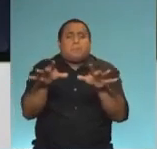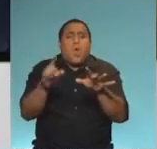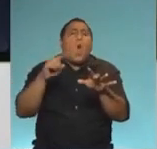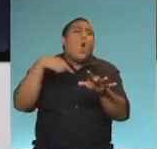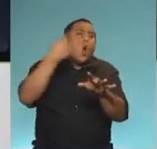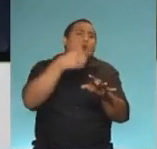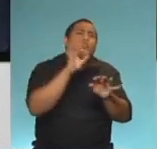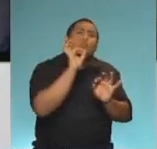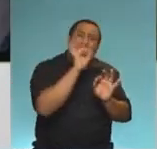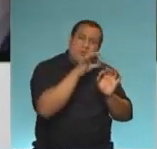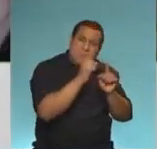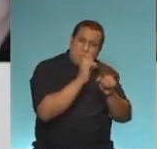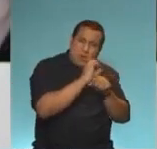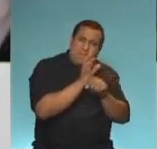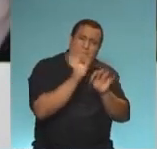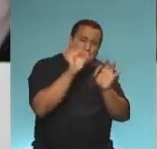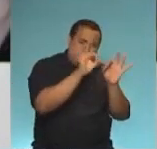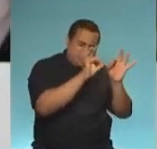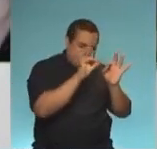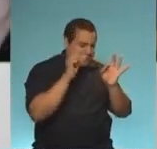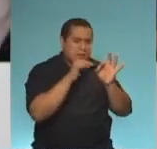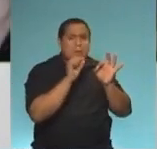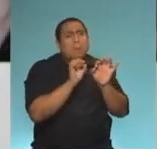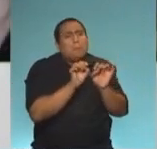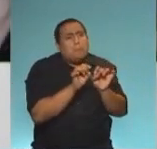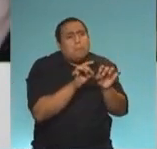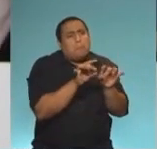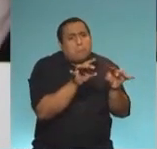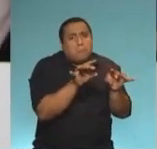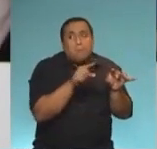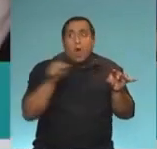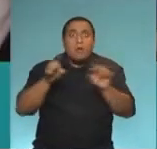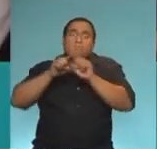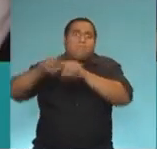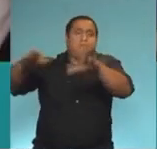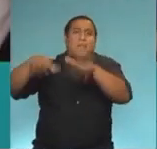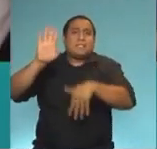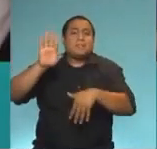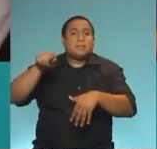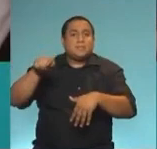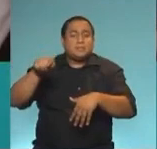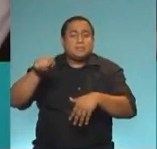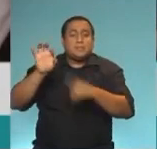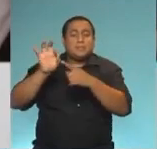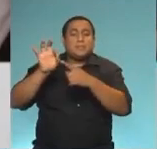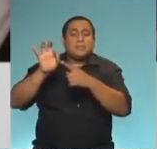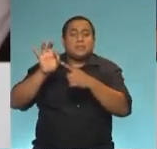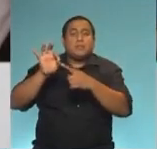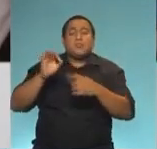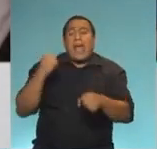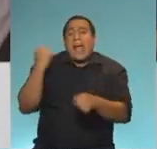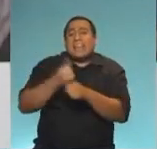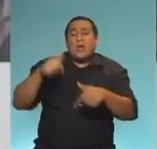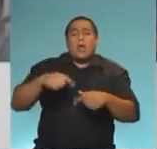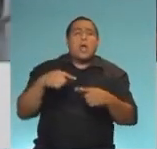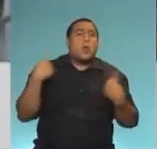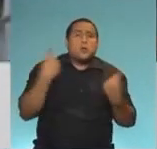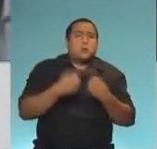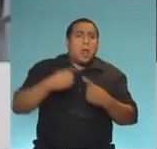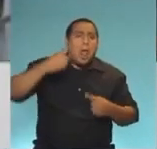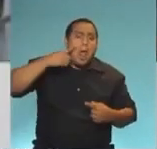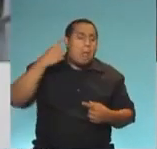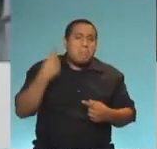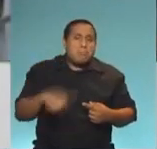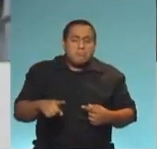otras cepas circulantes de SARS-CoV-2. Entonces, hasta el momento nosotros no habíamos detectado